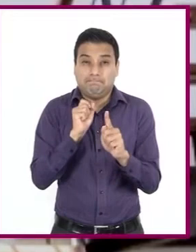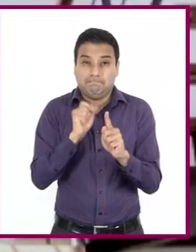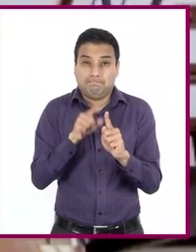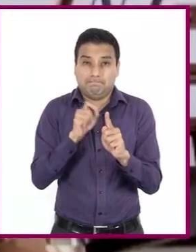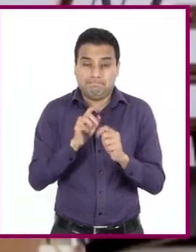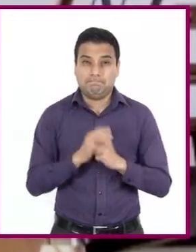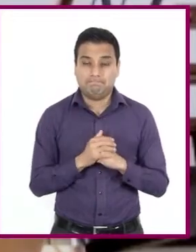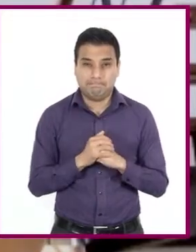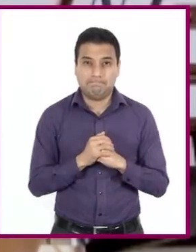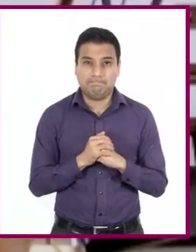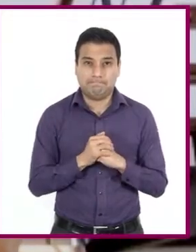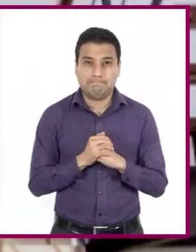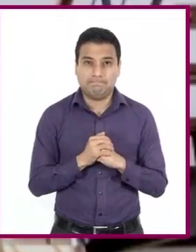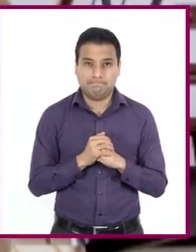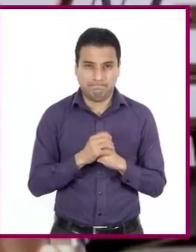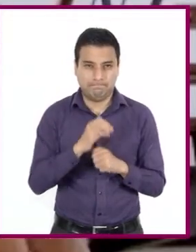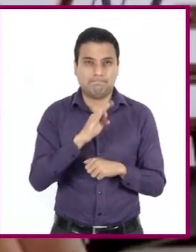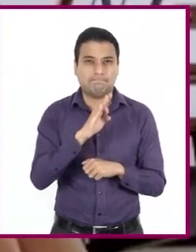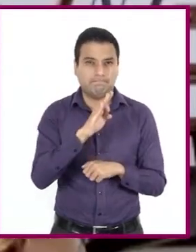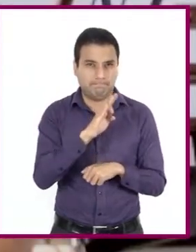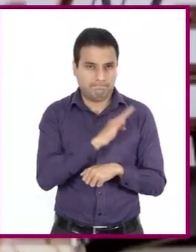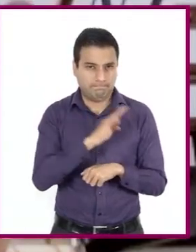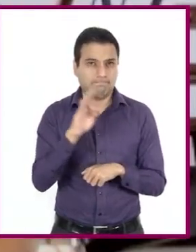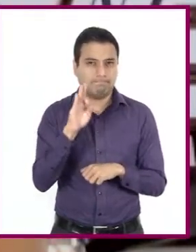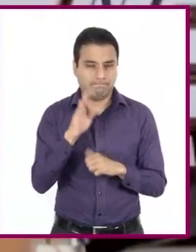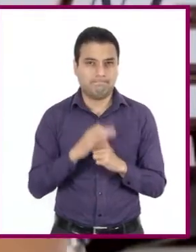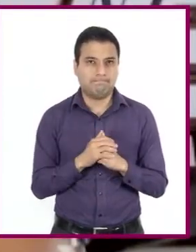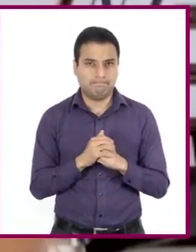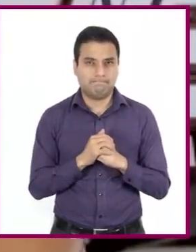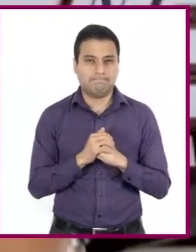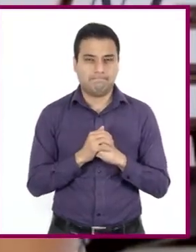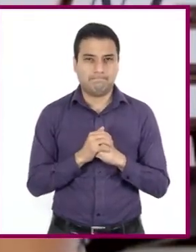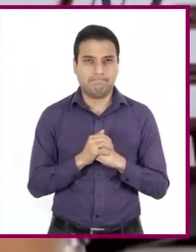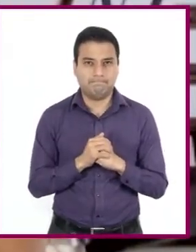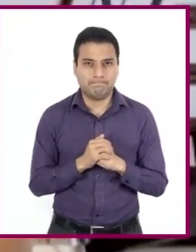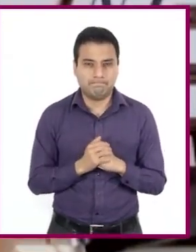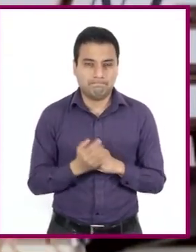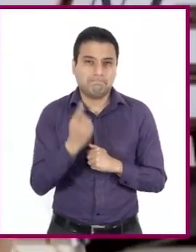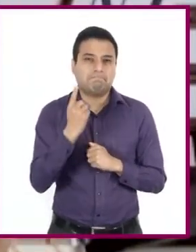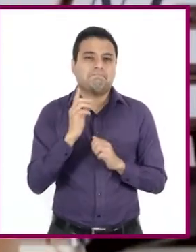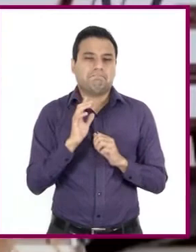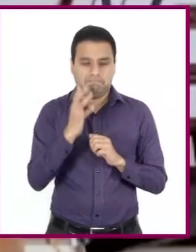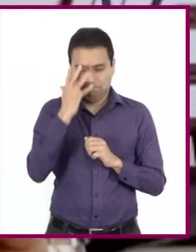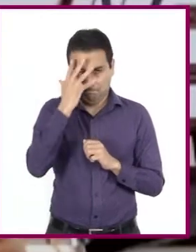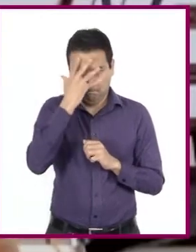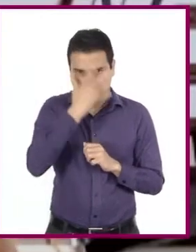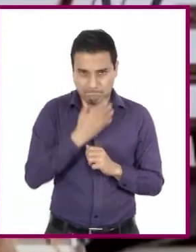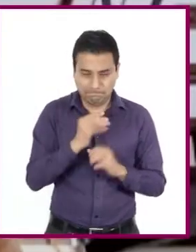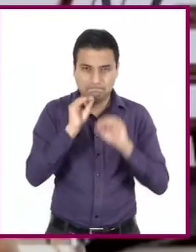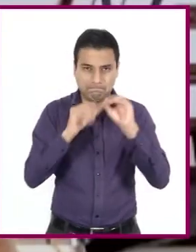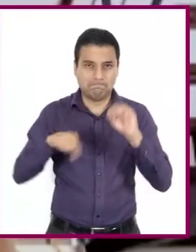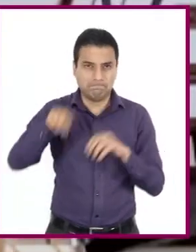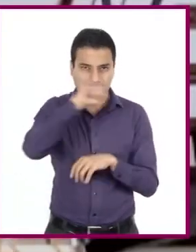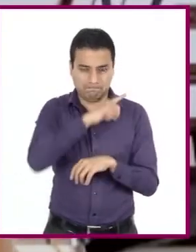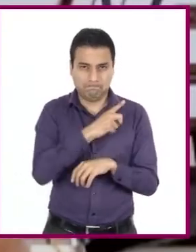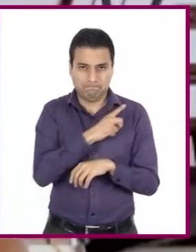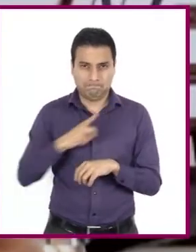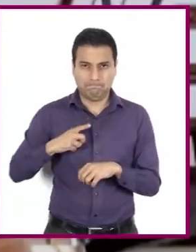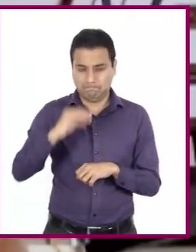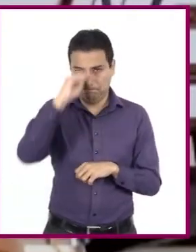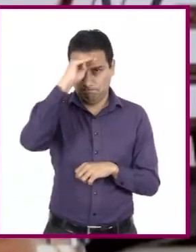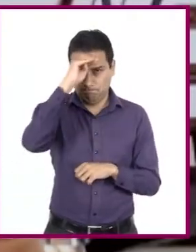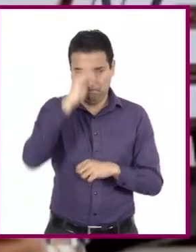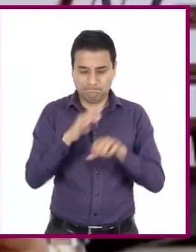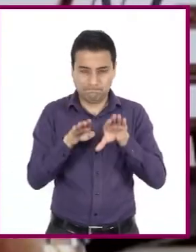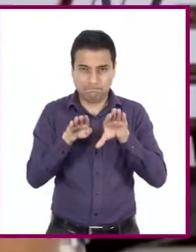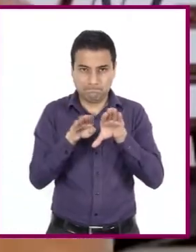expresivo, como un elemento añadido, como algo que nos llama la atención. Pero tenemos que pensar también que las